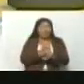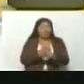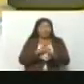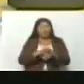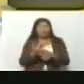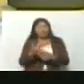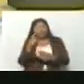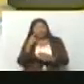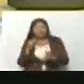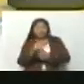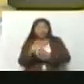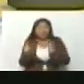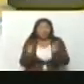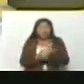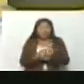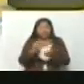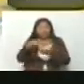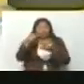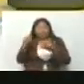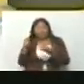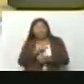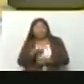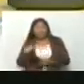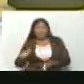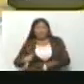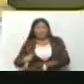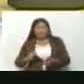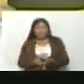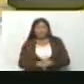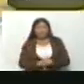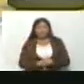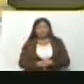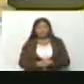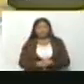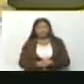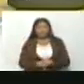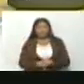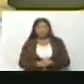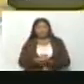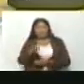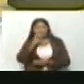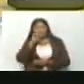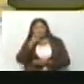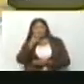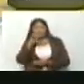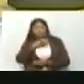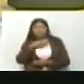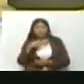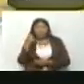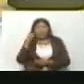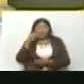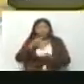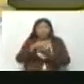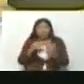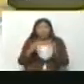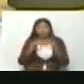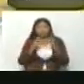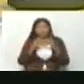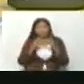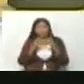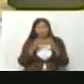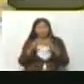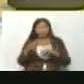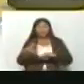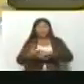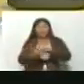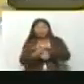porque estaban siendo sustituidos por contratistas privados. Palabras más, palabras menos, esa era la información que se posicionó en redes y de la cual se